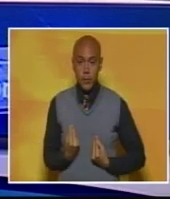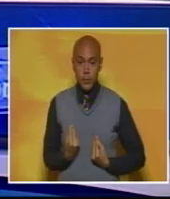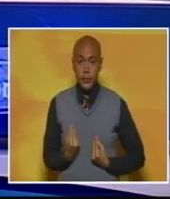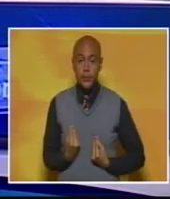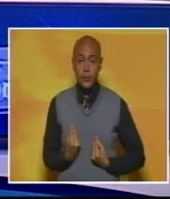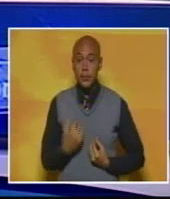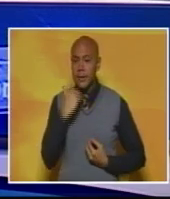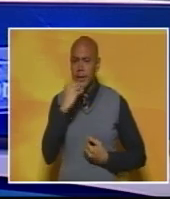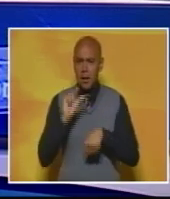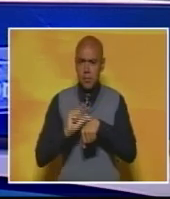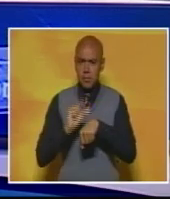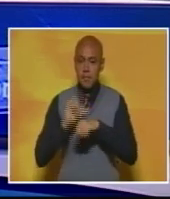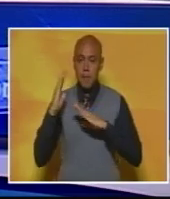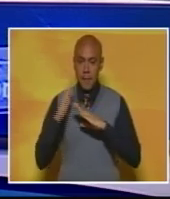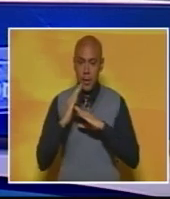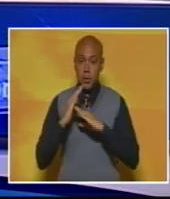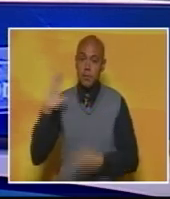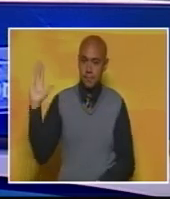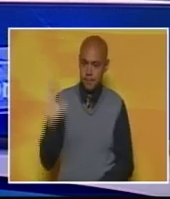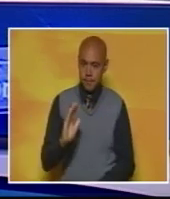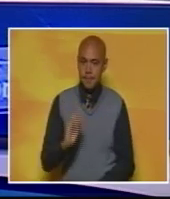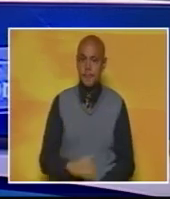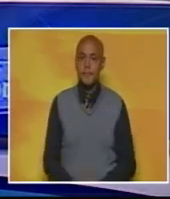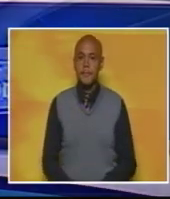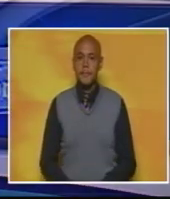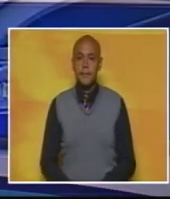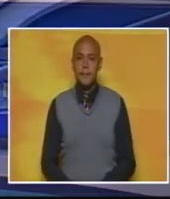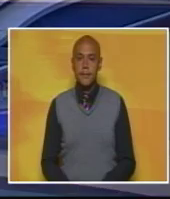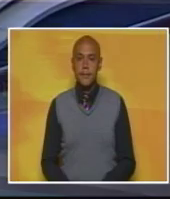Eso será en tan solo minutos, hacemos una pausa. Ya venimos.